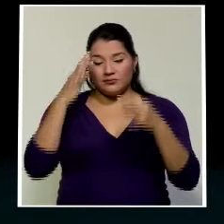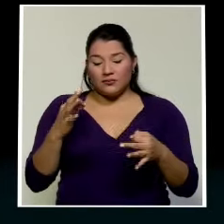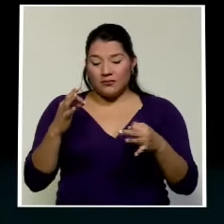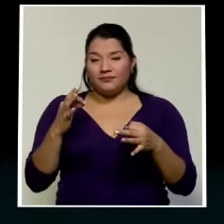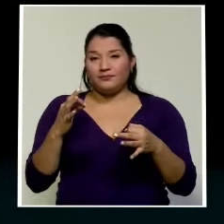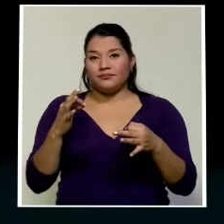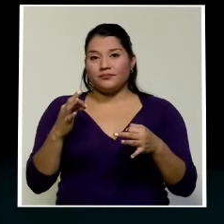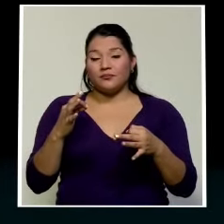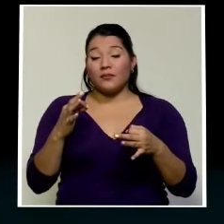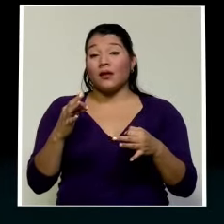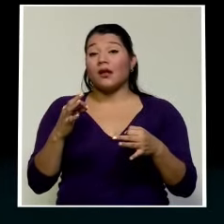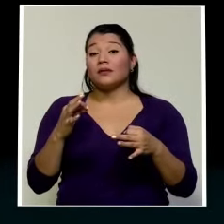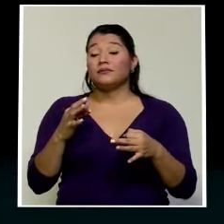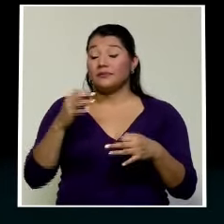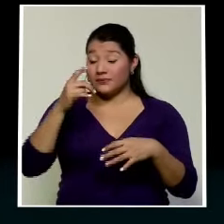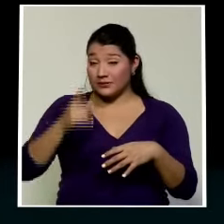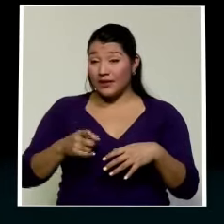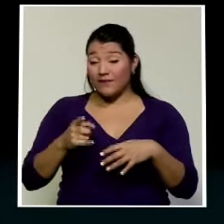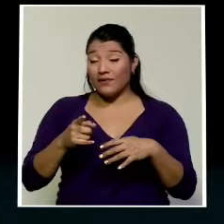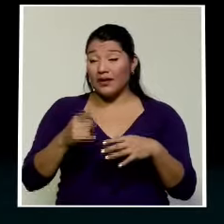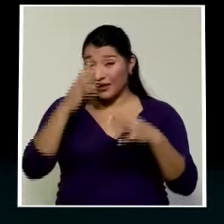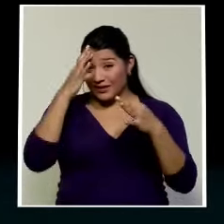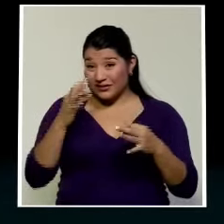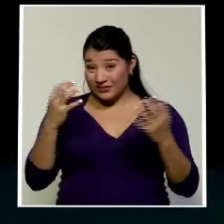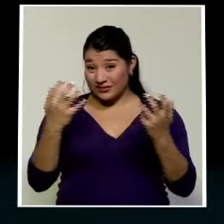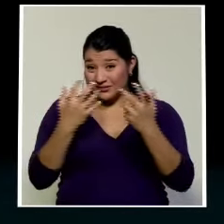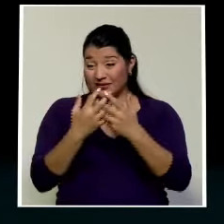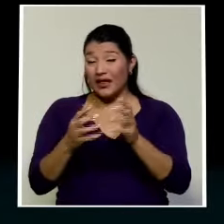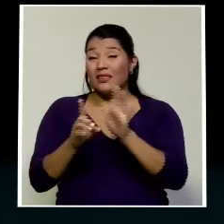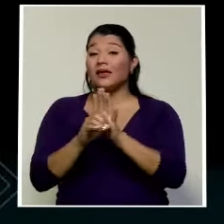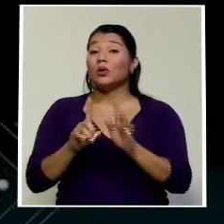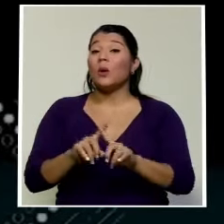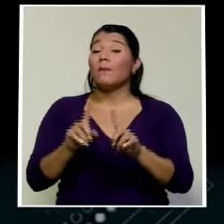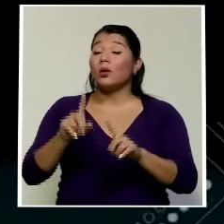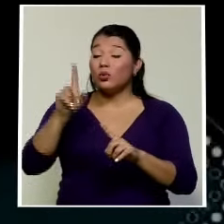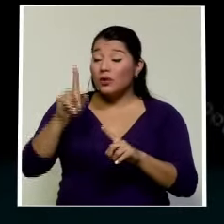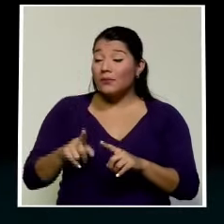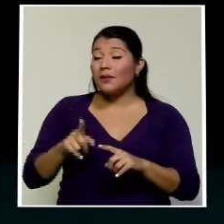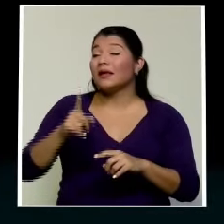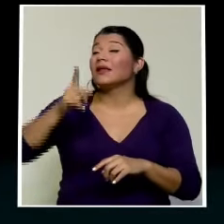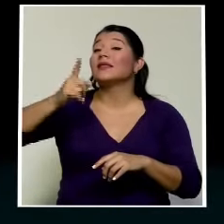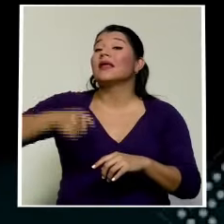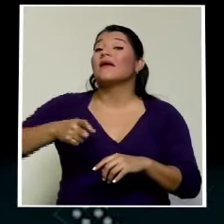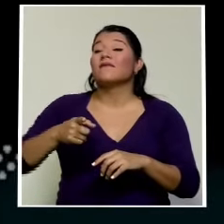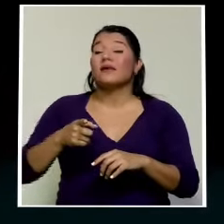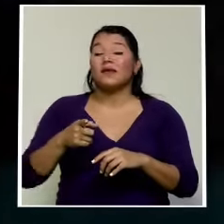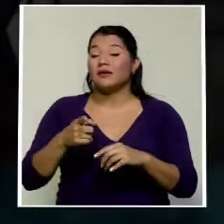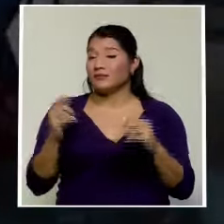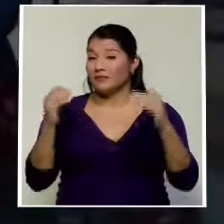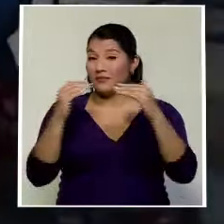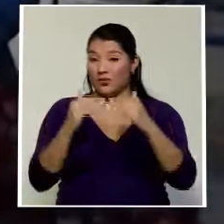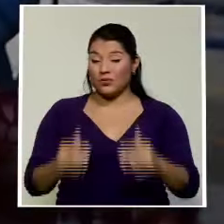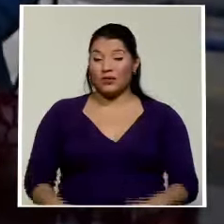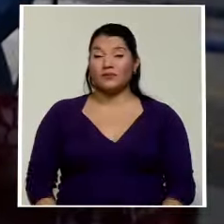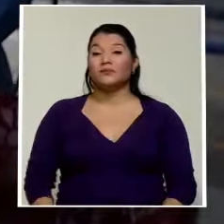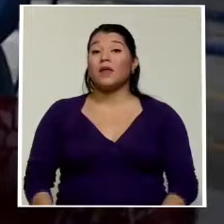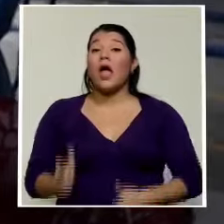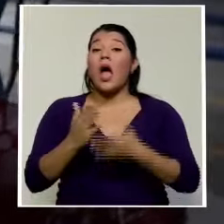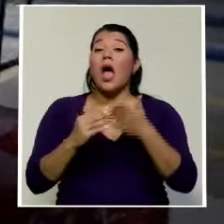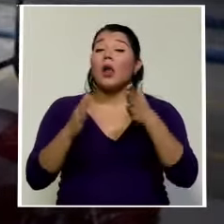adopten, no solo se encuentren ajustadas a derecho, sino también sean absolutamente imparciales.